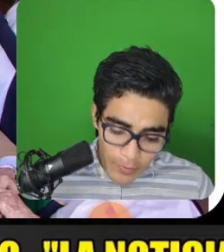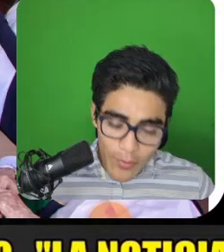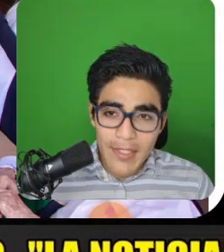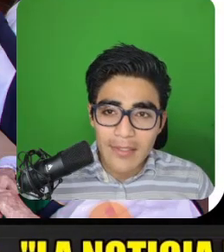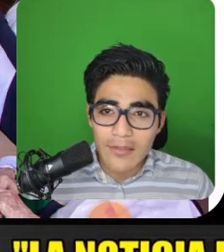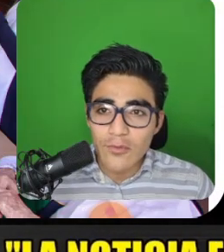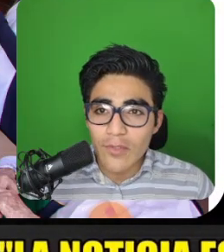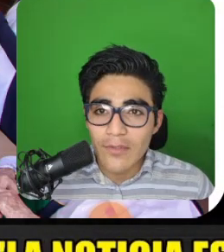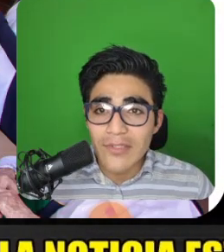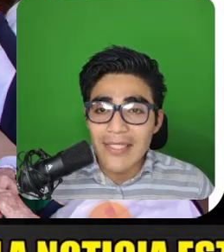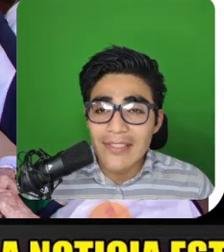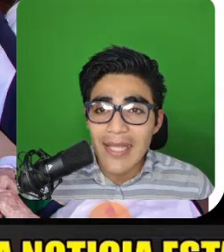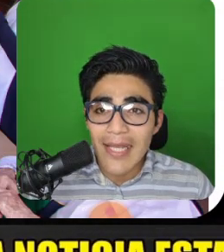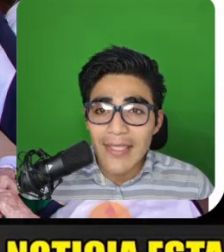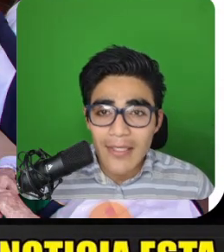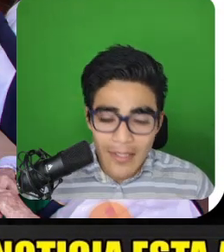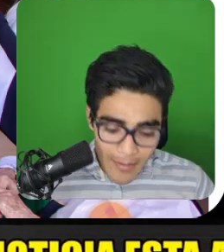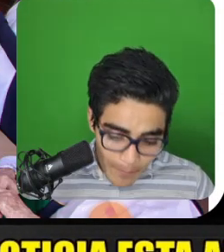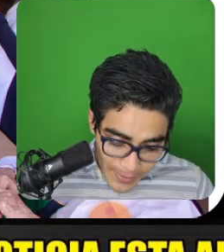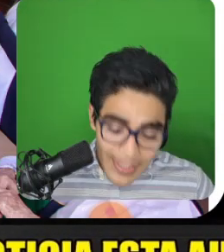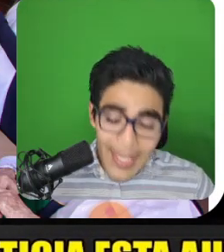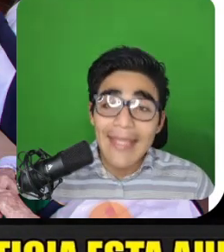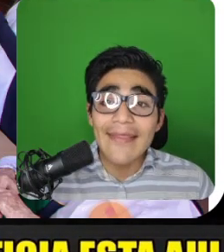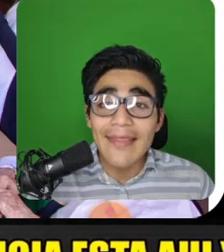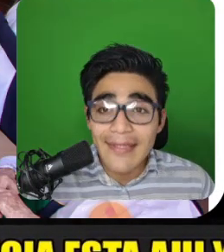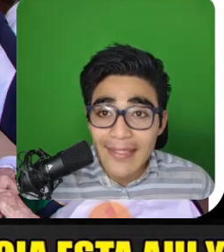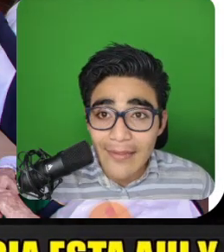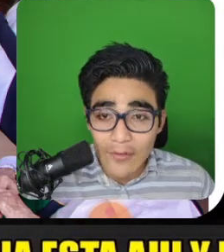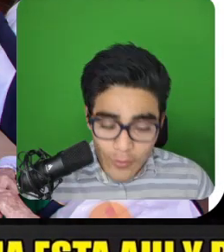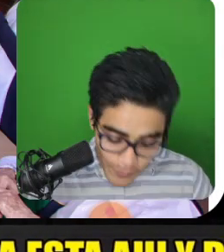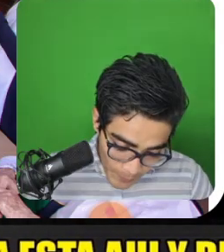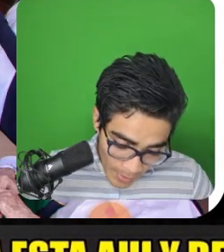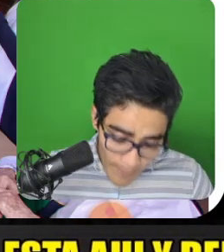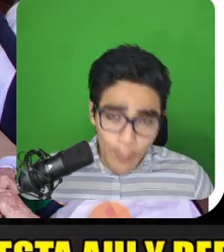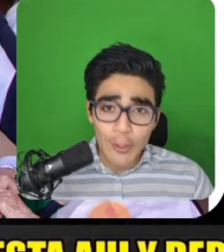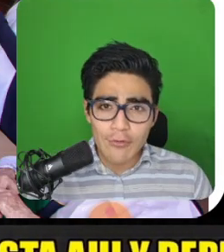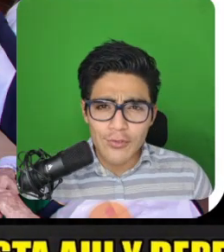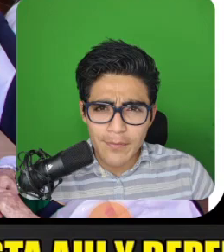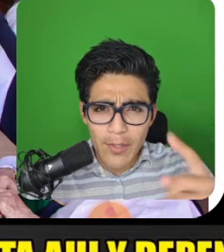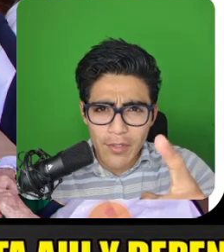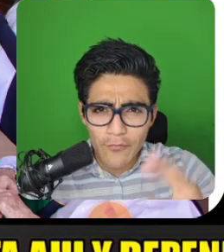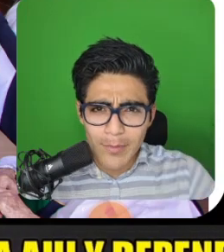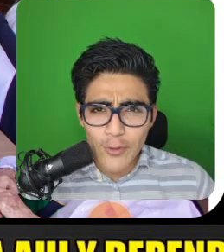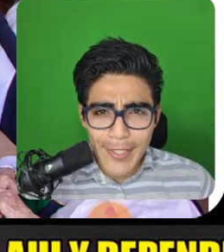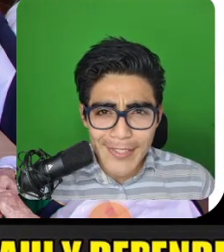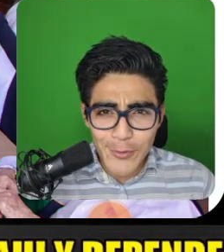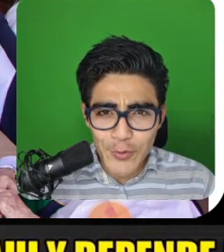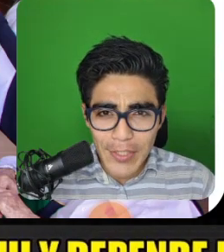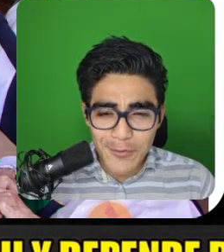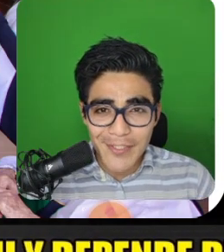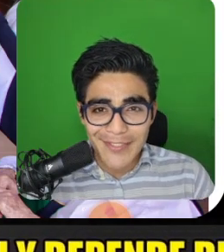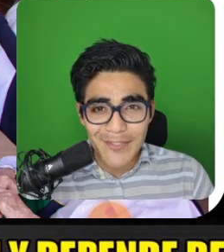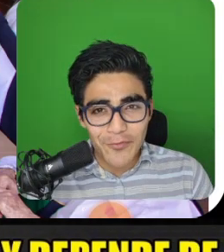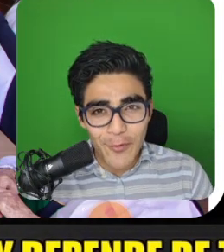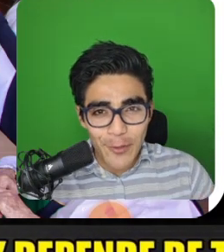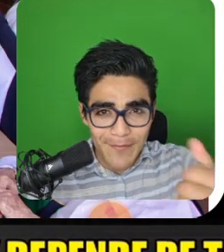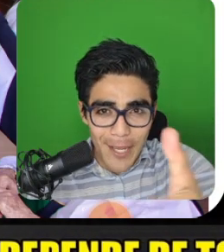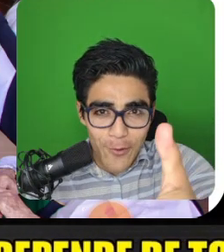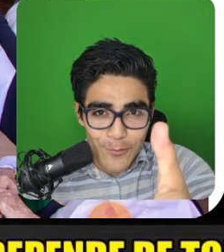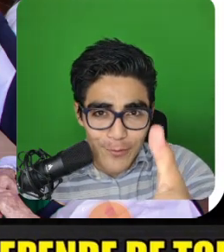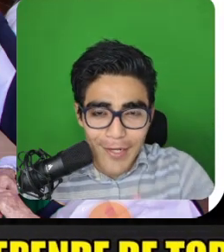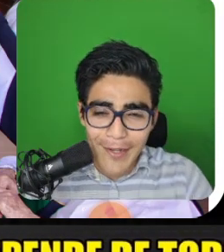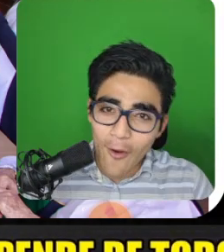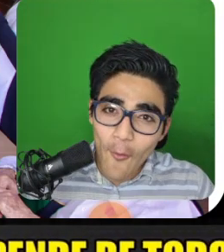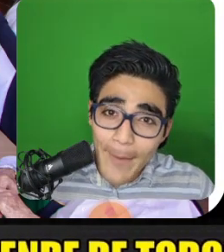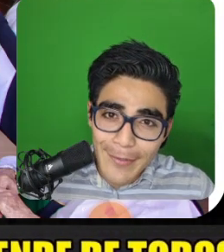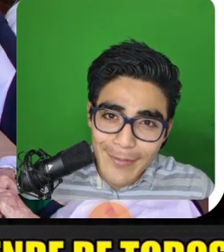denunciando. Y, pues, obviamente, estos sujetos ya están ahí, pues, detenidos. Pregoneros, espero que la información haya sido de su agrado. Si es así, por favor,